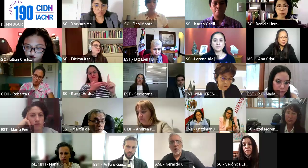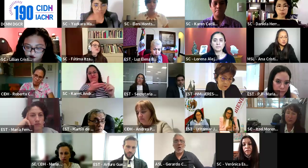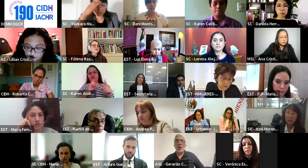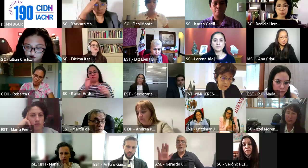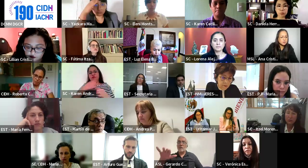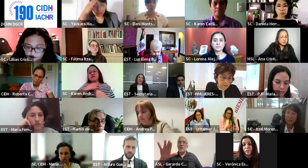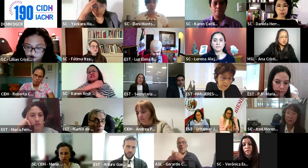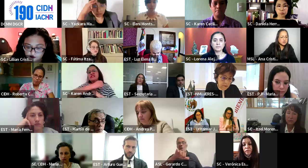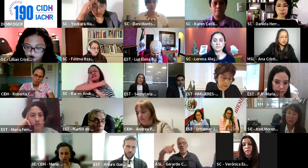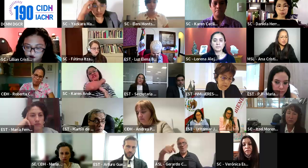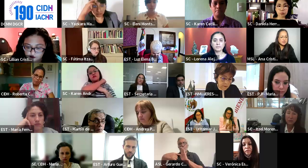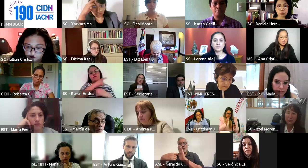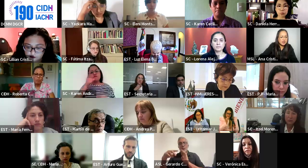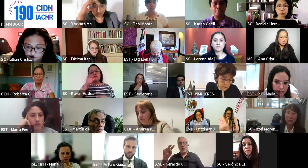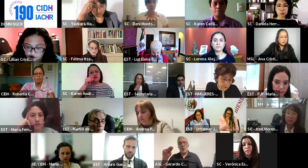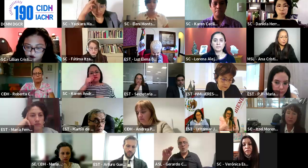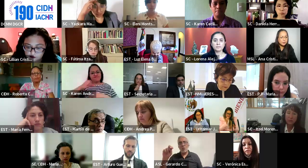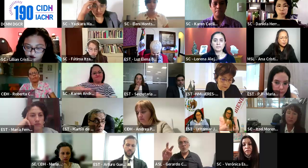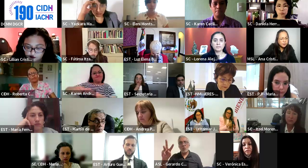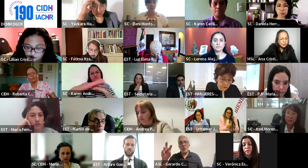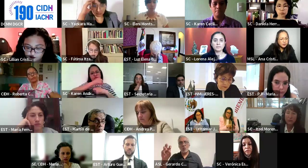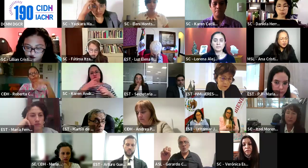no hay atención para las personas sordas.